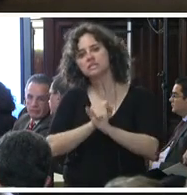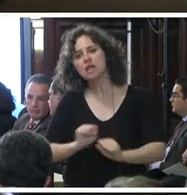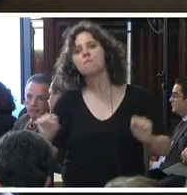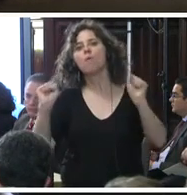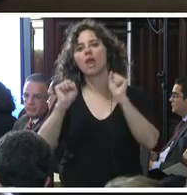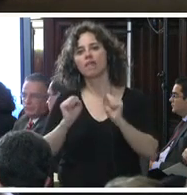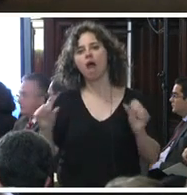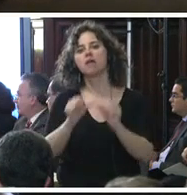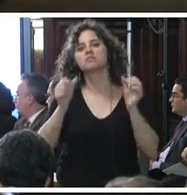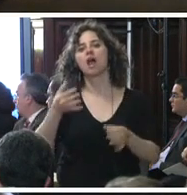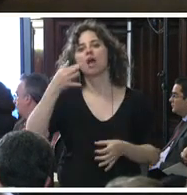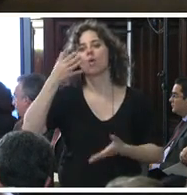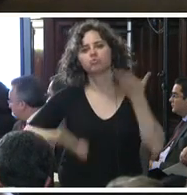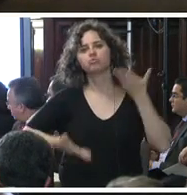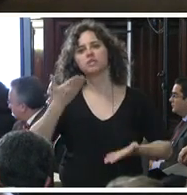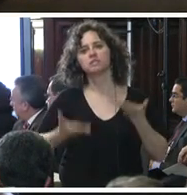méxico